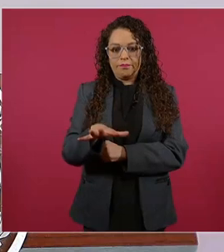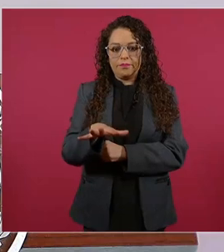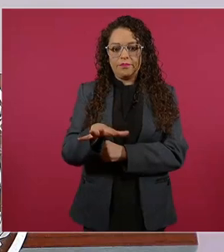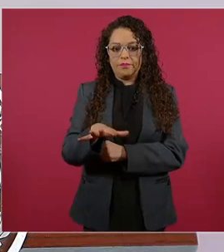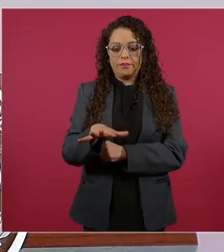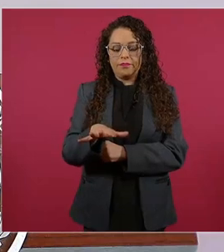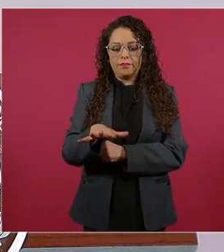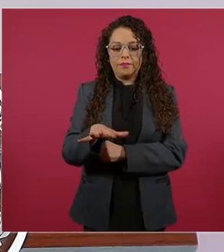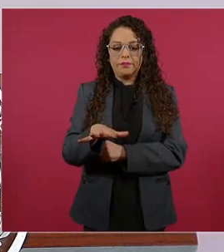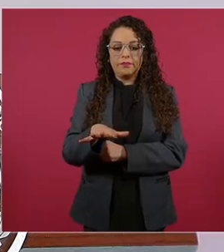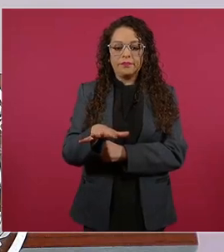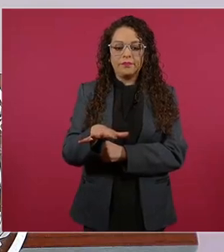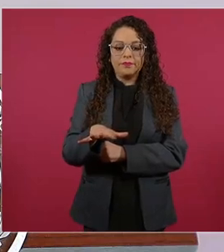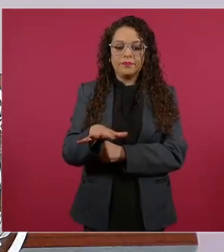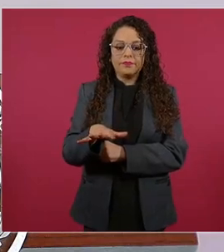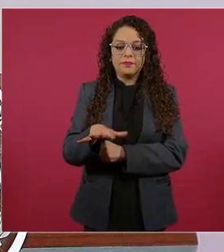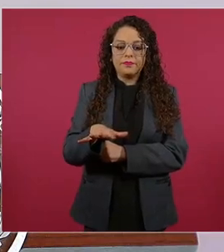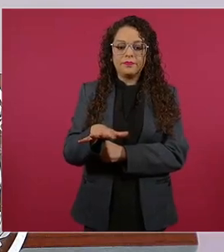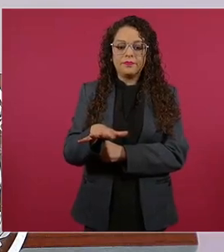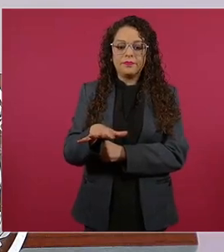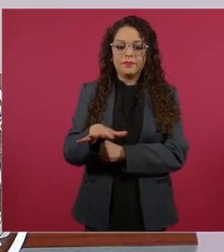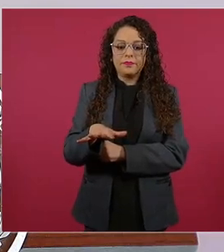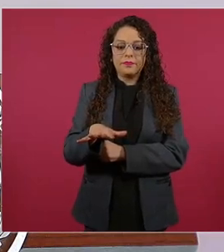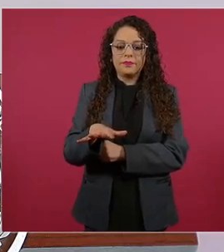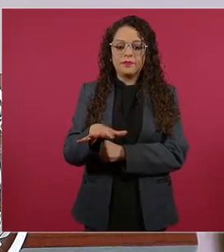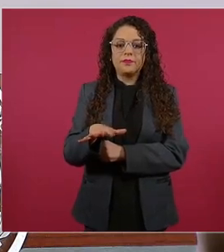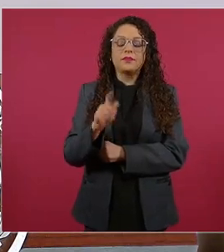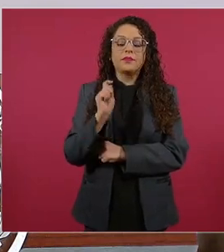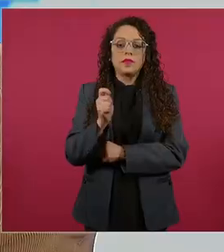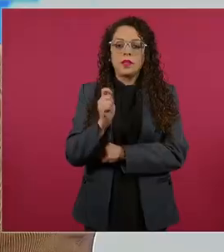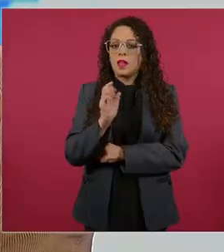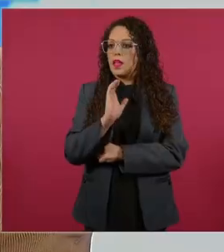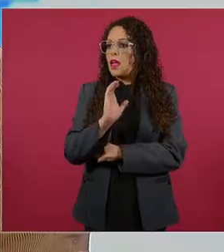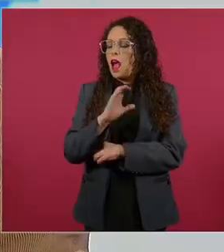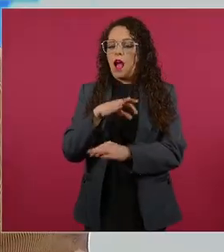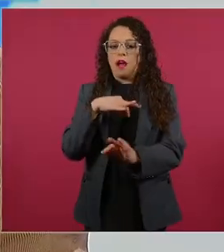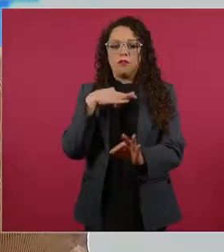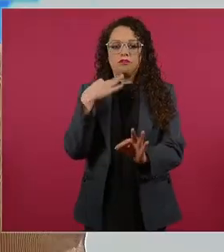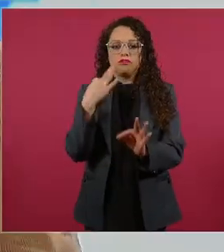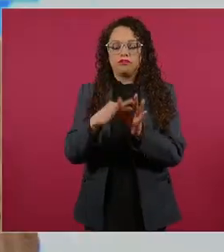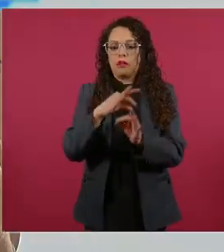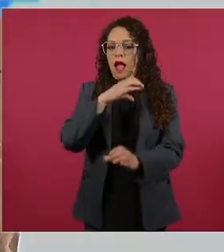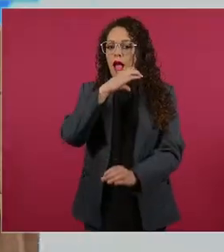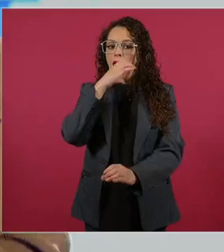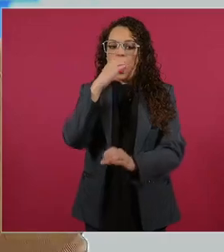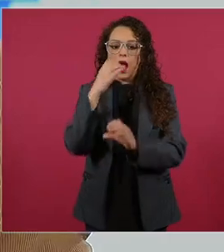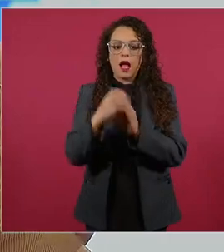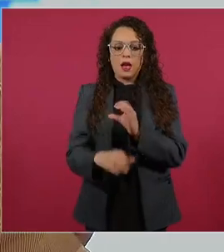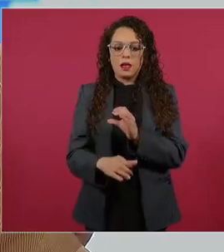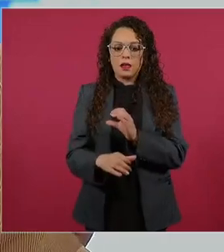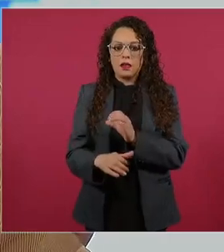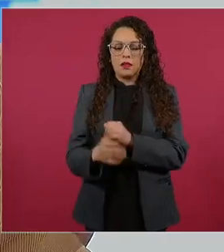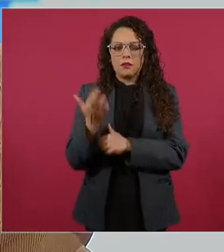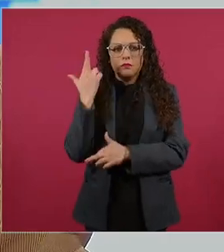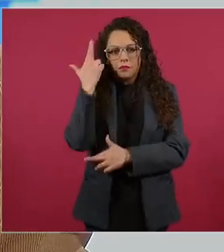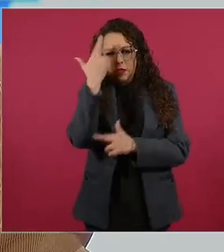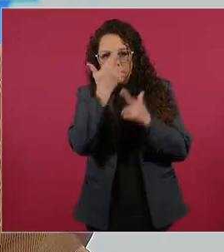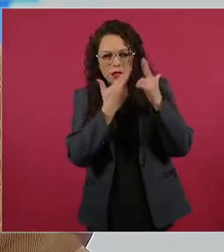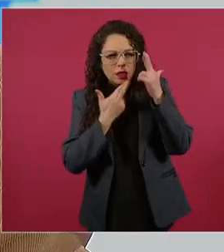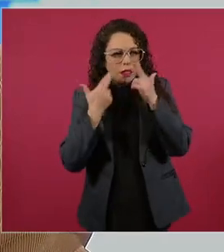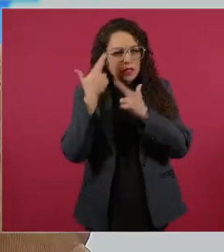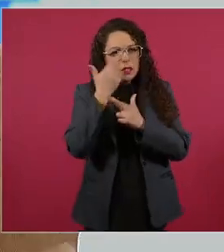arqueológico, pues básicamente la tarea de campo está concluida. Hemos dado todos los vistos de obra